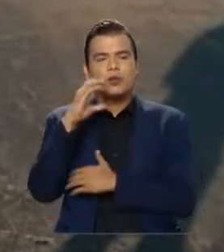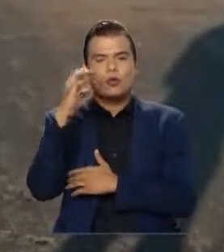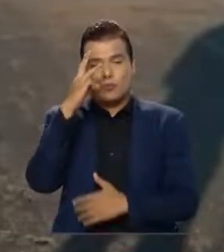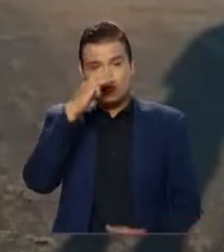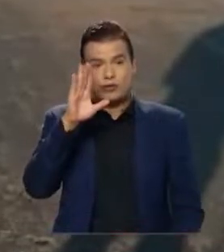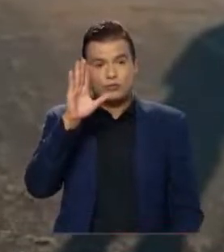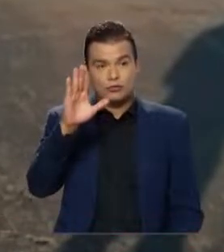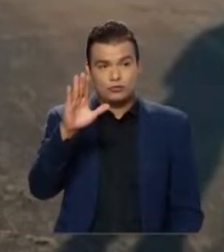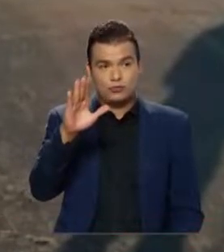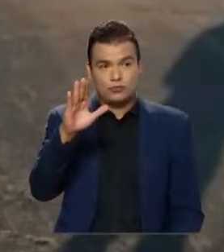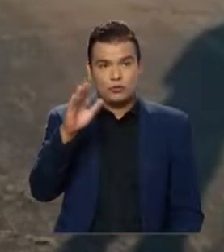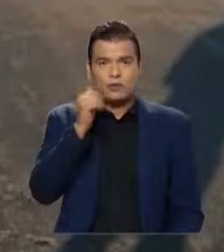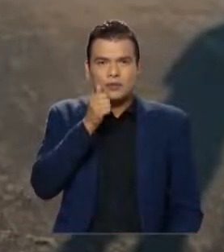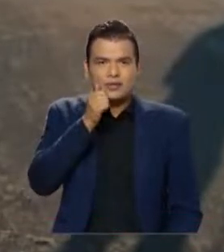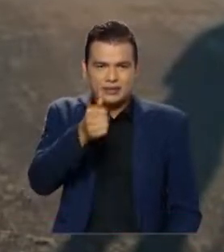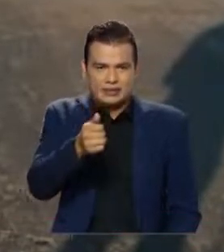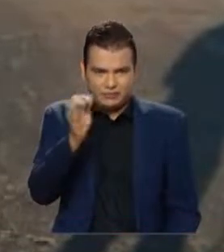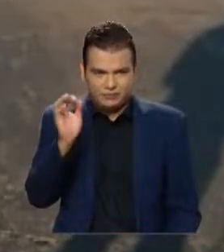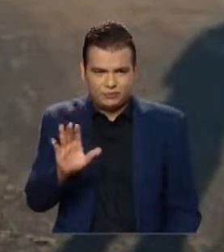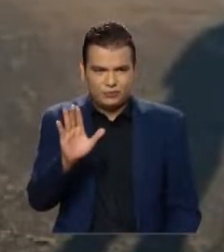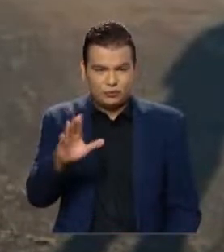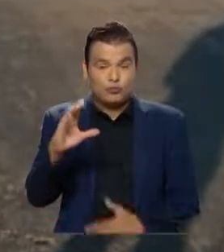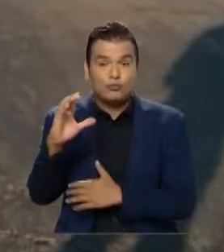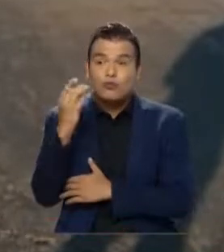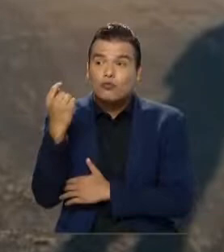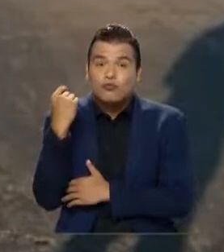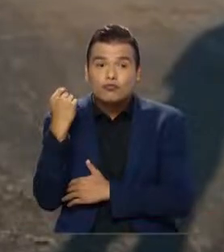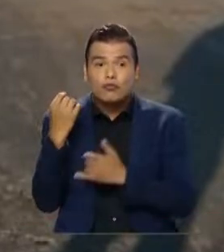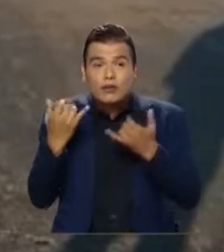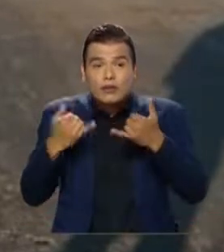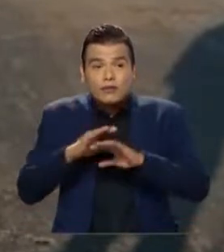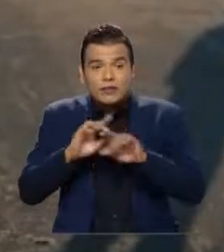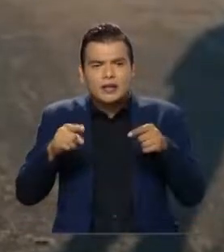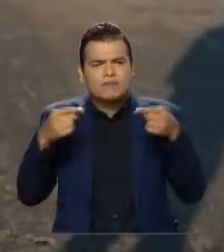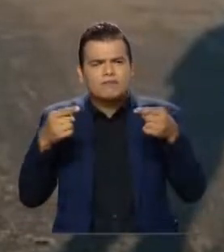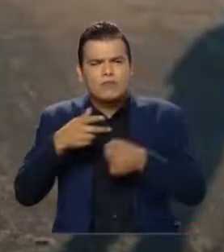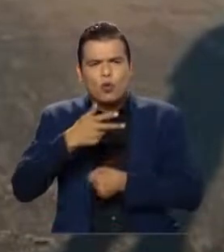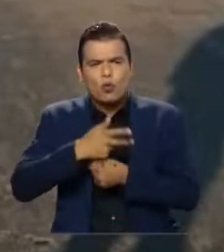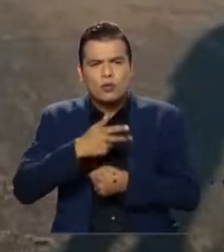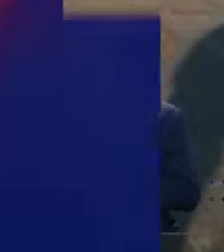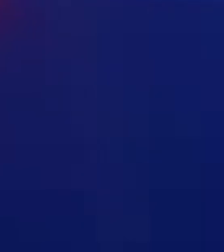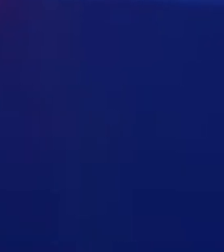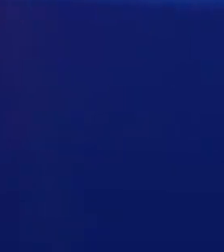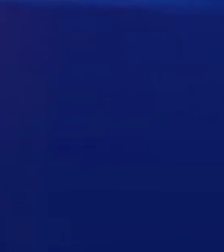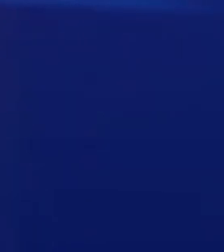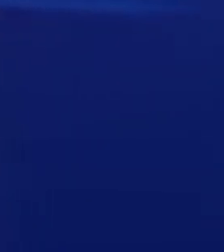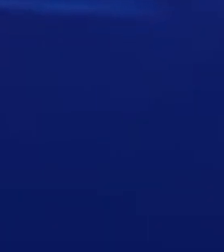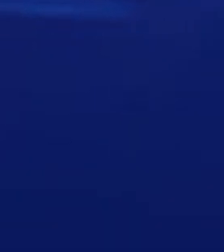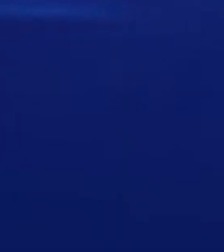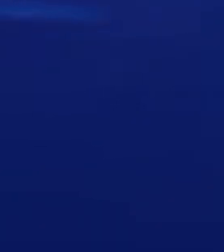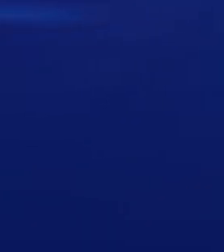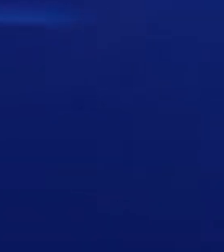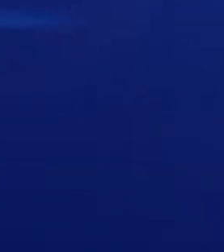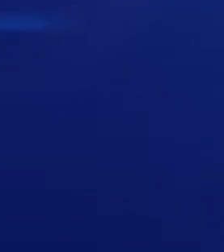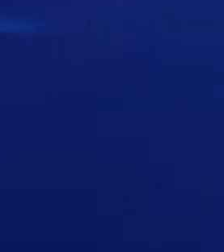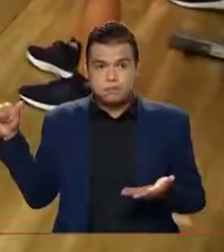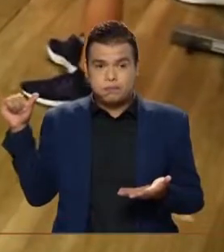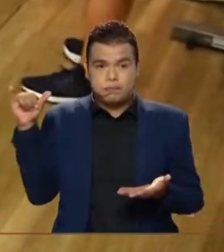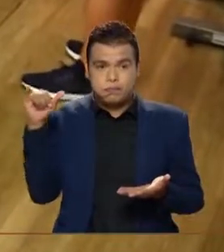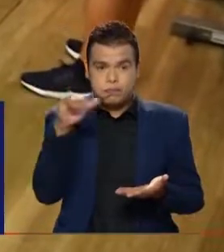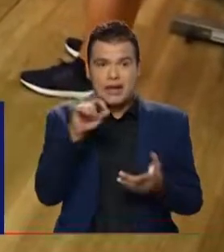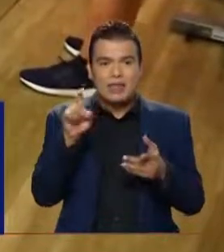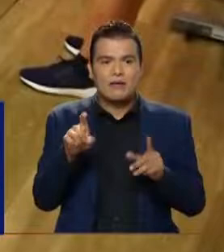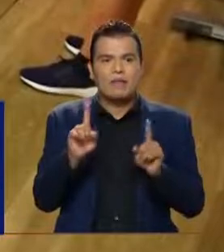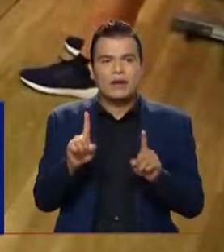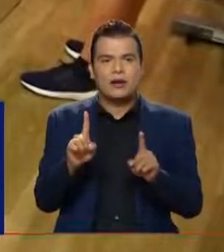de México. A propósito de Colombia, terminado el partido con Guatemala, debieron haber agarrado un charter. Hubo un inconveniente y solo se